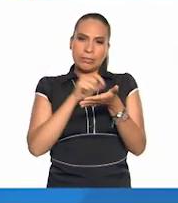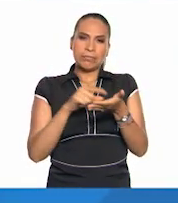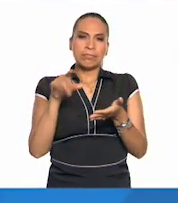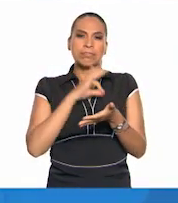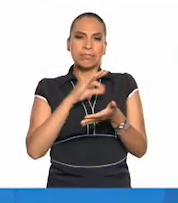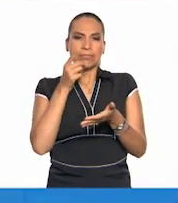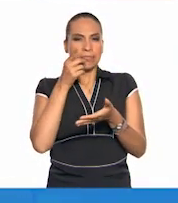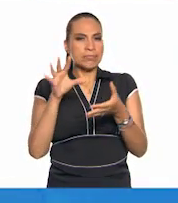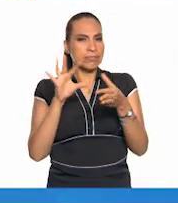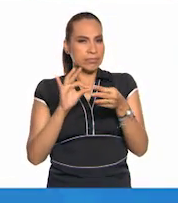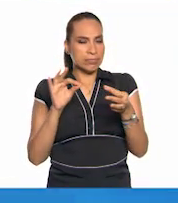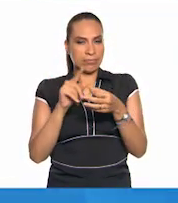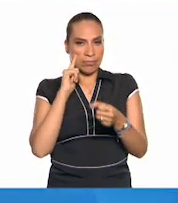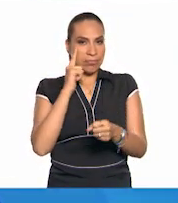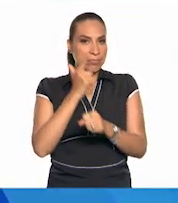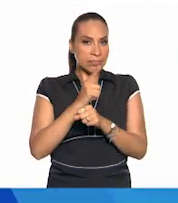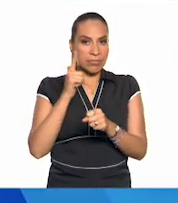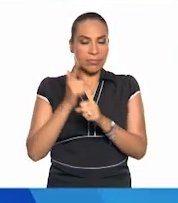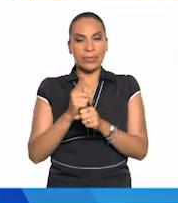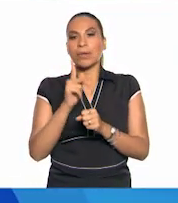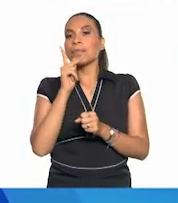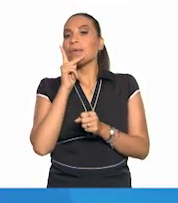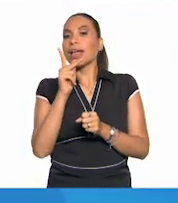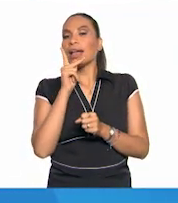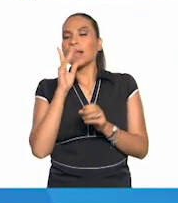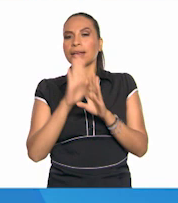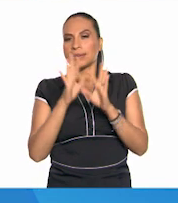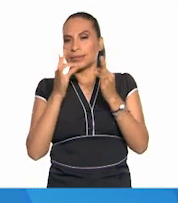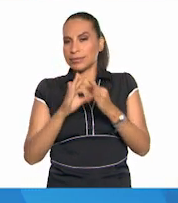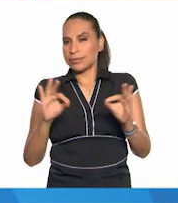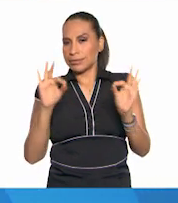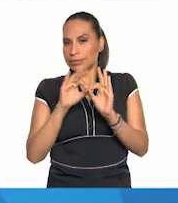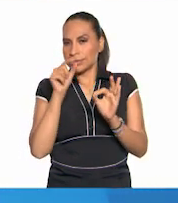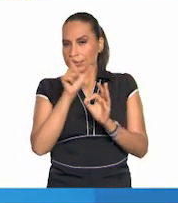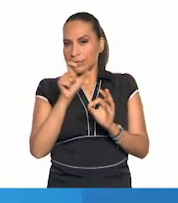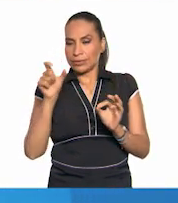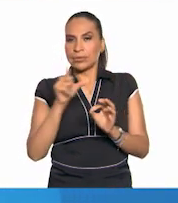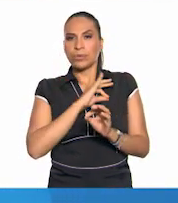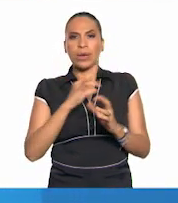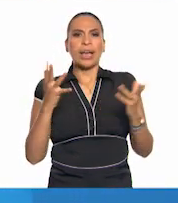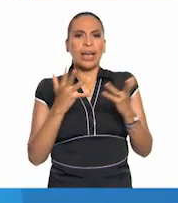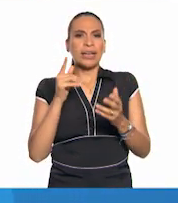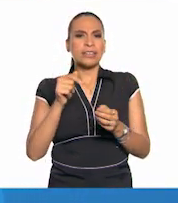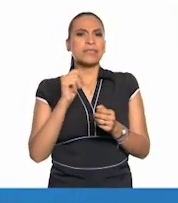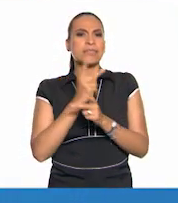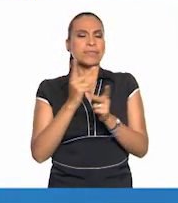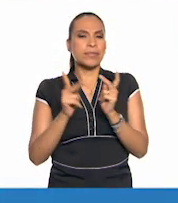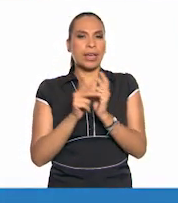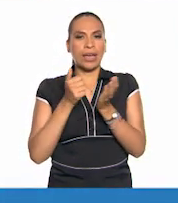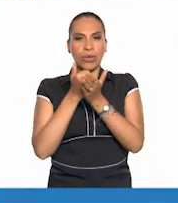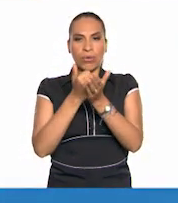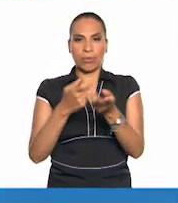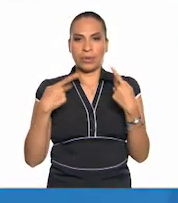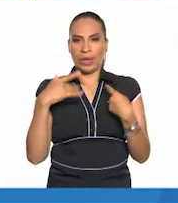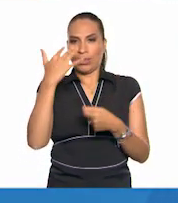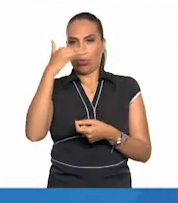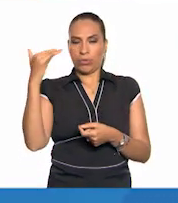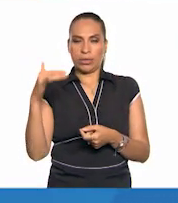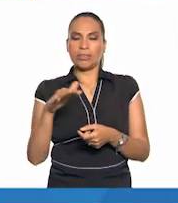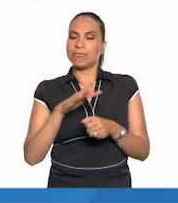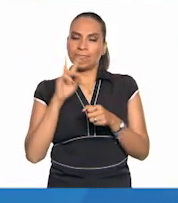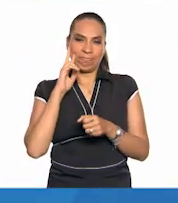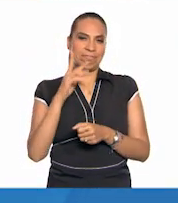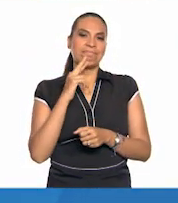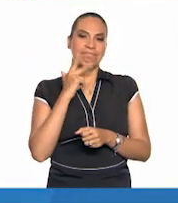dicen. Identifica las palabras clave. Y si puedes elaborar el producto con ayuda de un adulto,